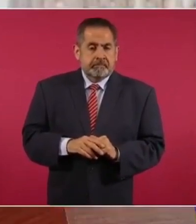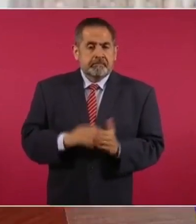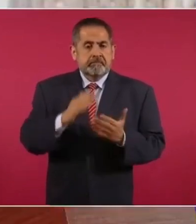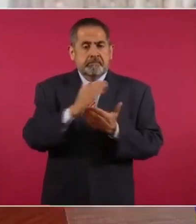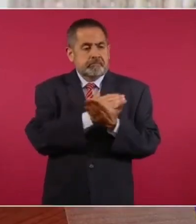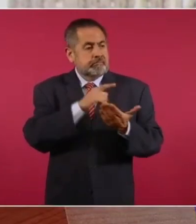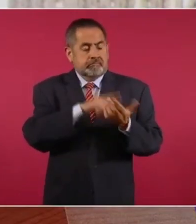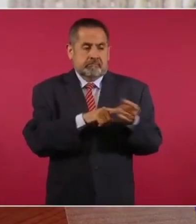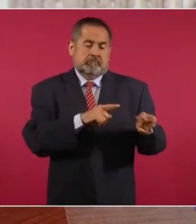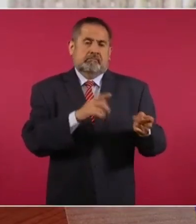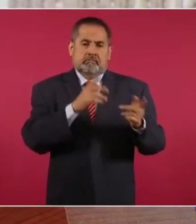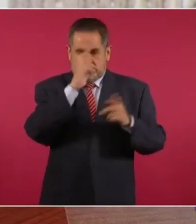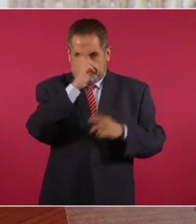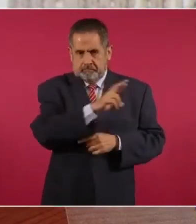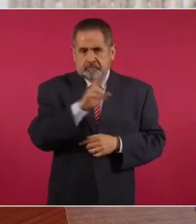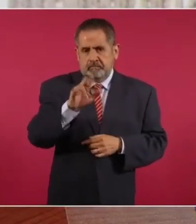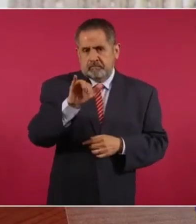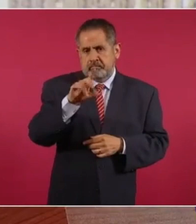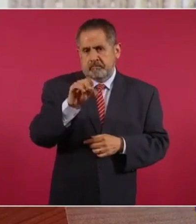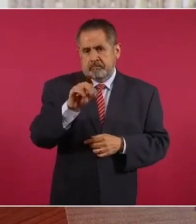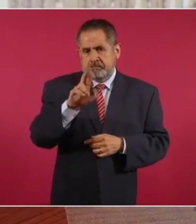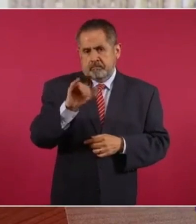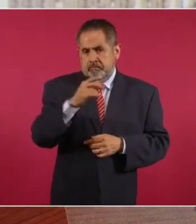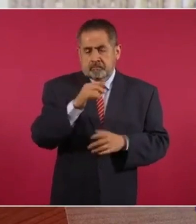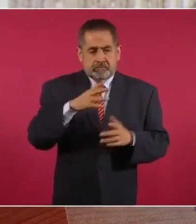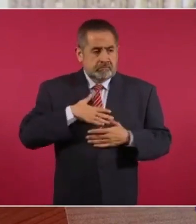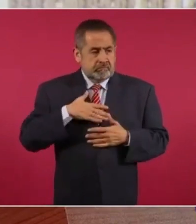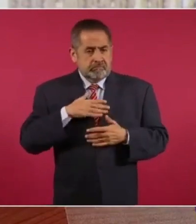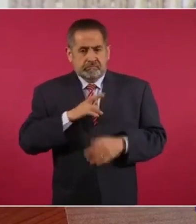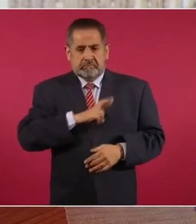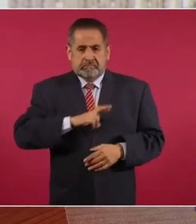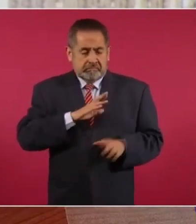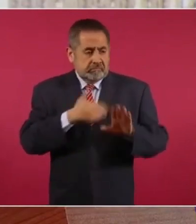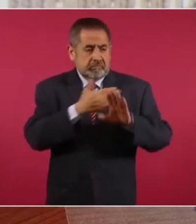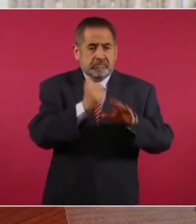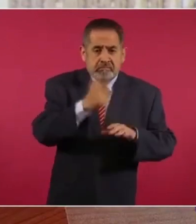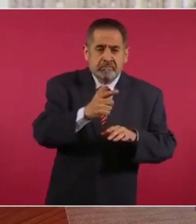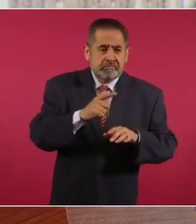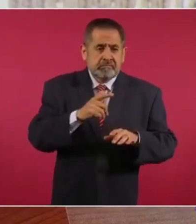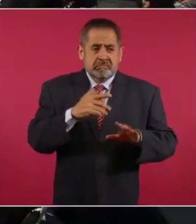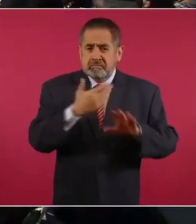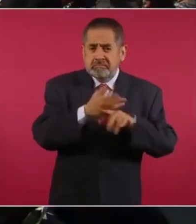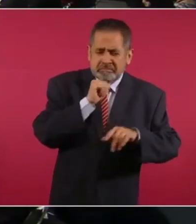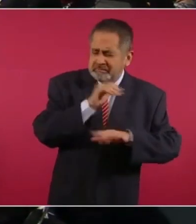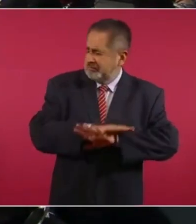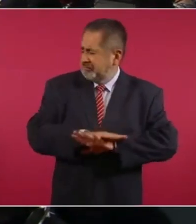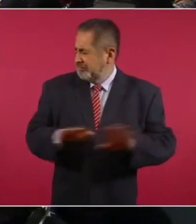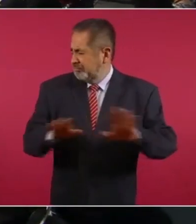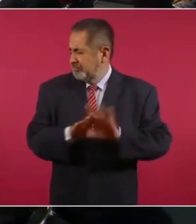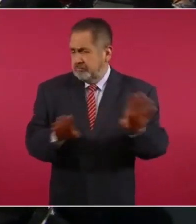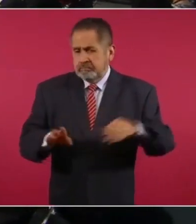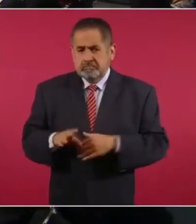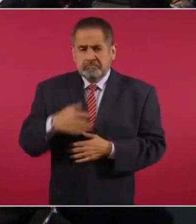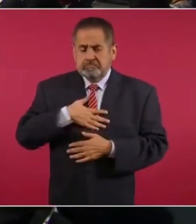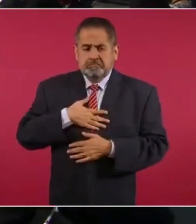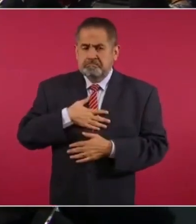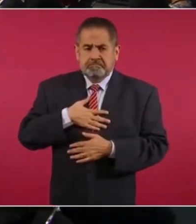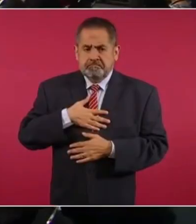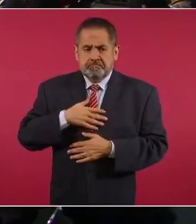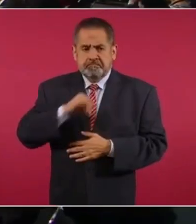contra Ricardo Rocha. No tenemos nada que ver, absolutamente. Jamás le he pedido